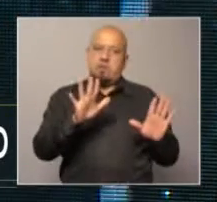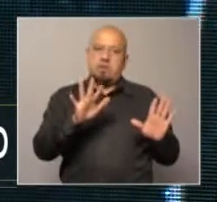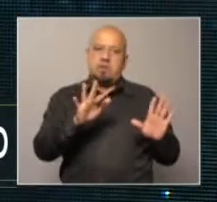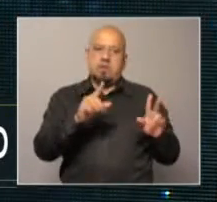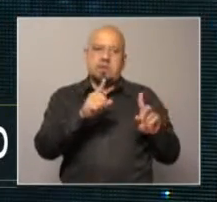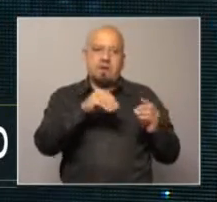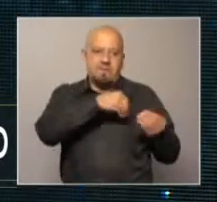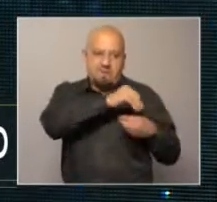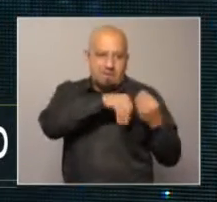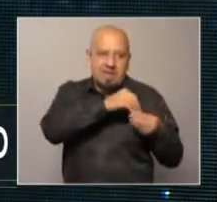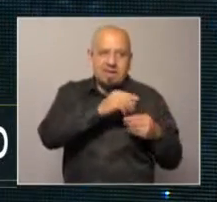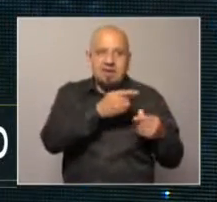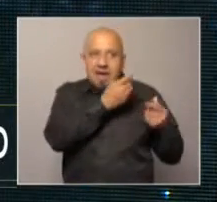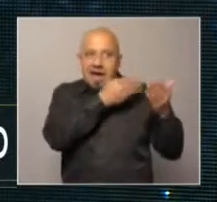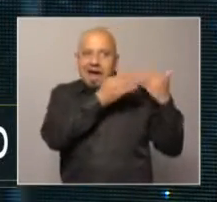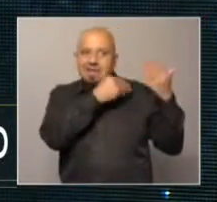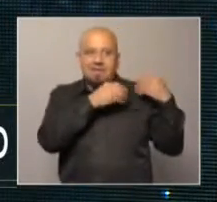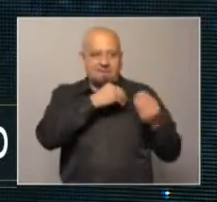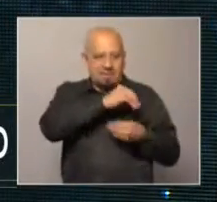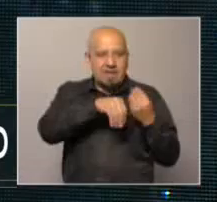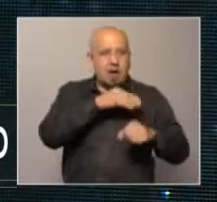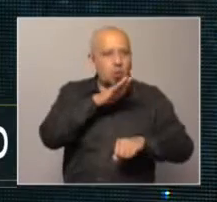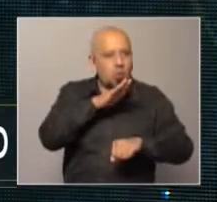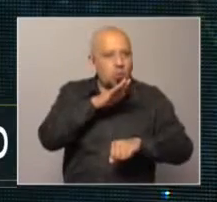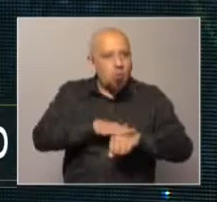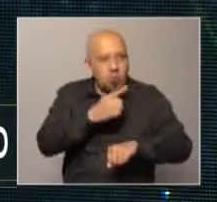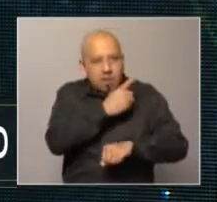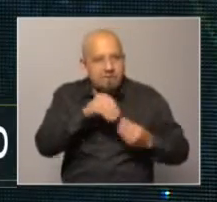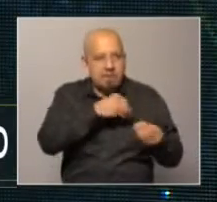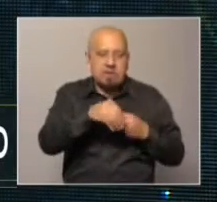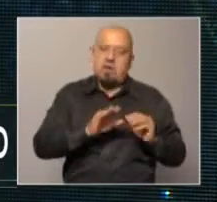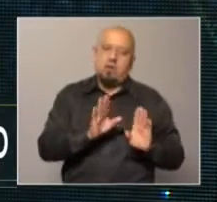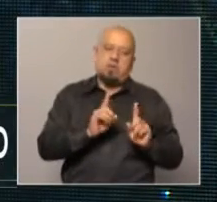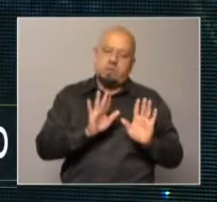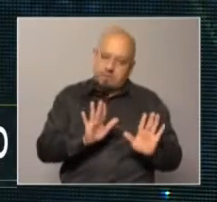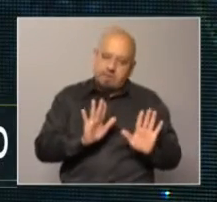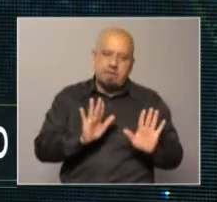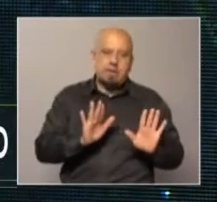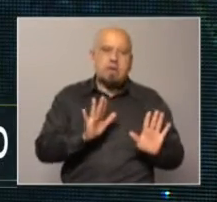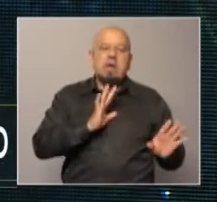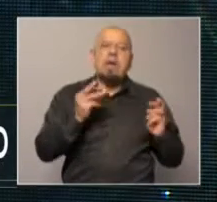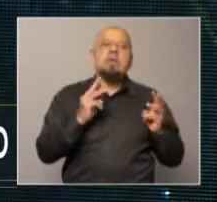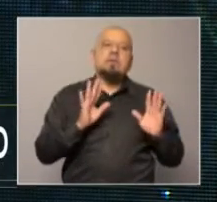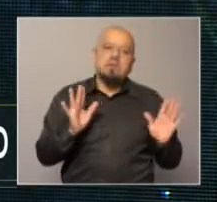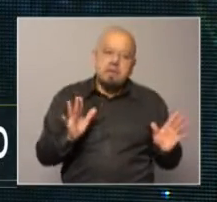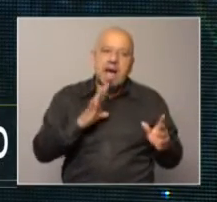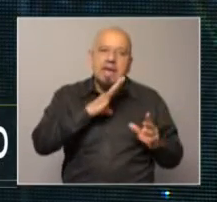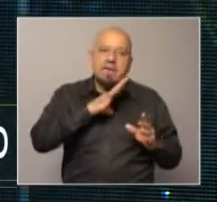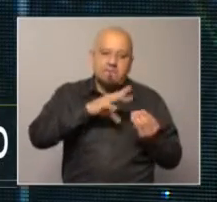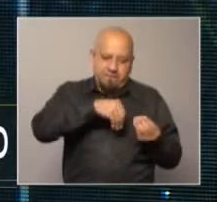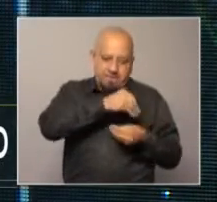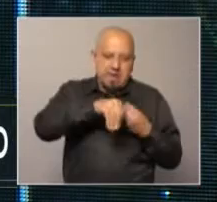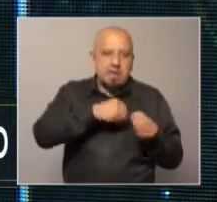a las familias, uh-huh, de los adolescentes que están son captados por el sistema judicial. En general nos encontramos con familias que han